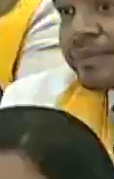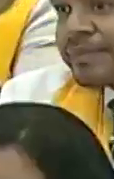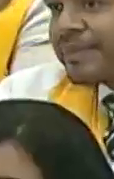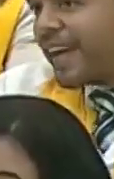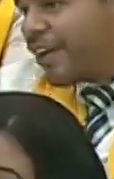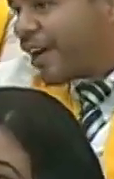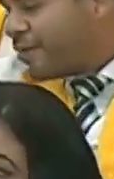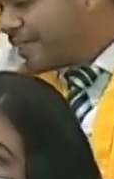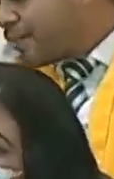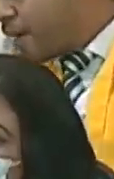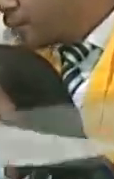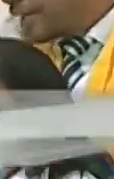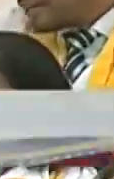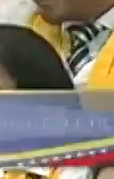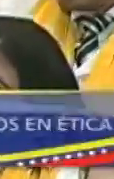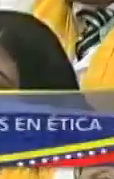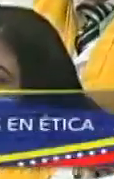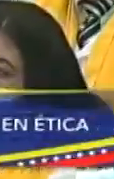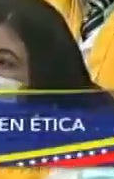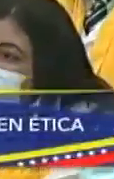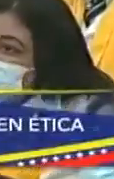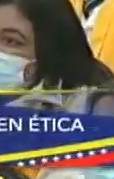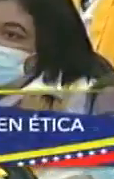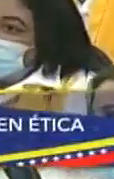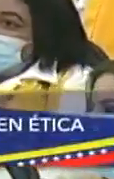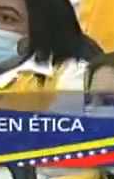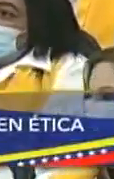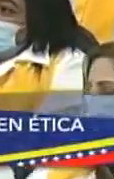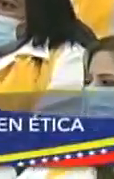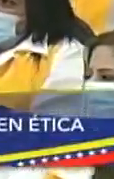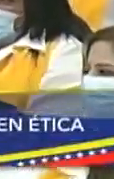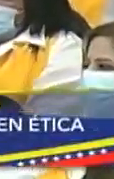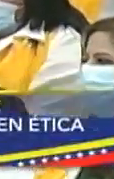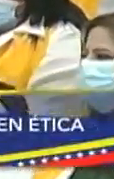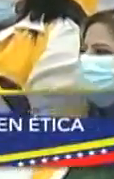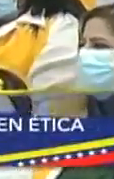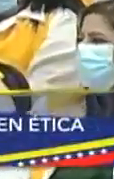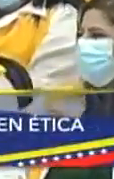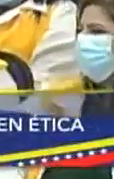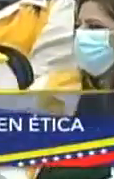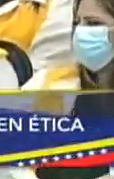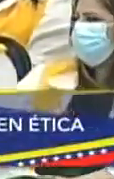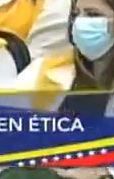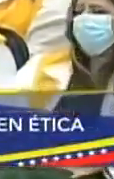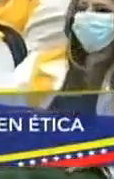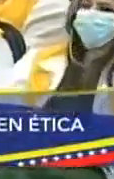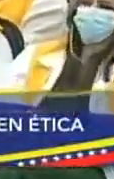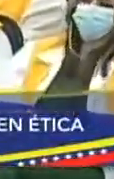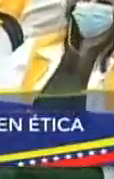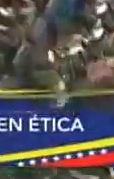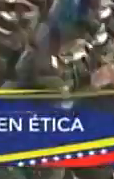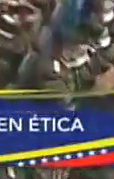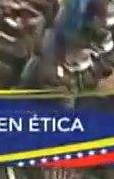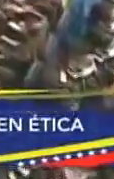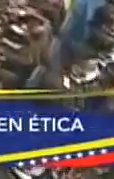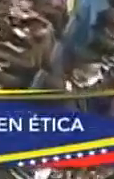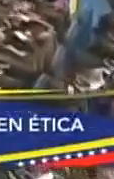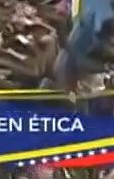cualquier circunstancia, en cualquier necesidad, con profesionalismo, con tecnología,